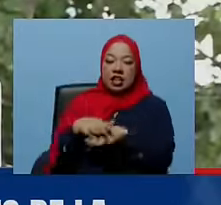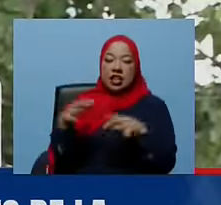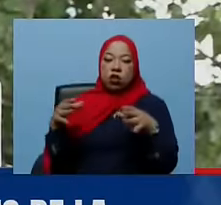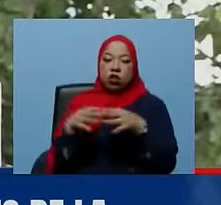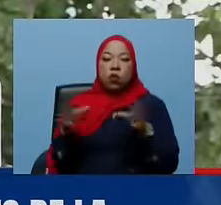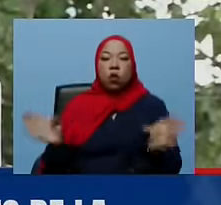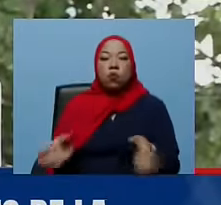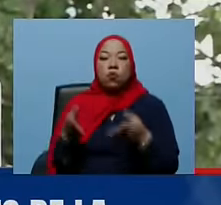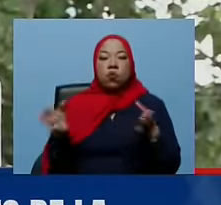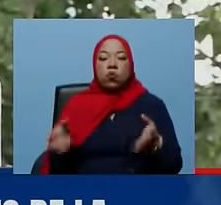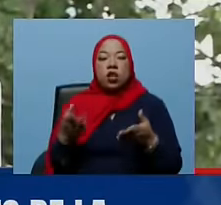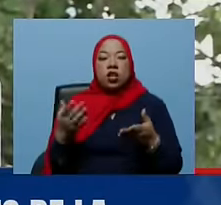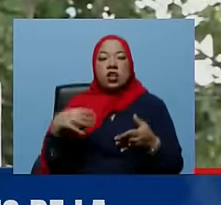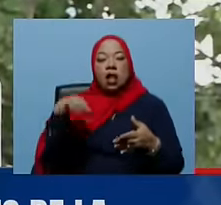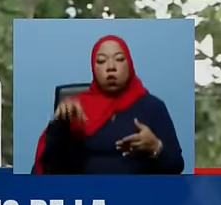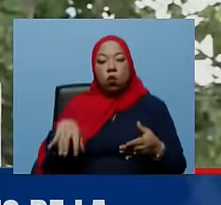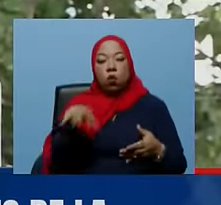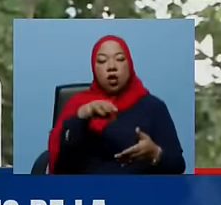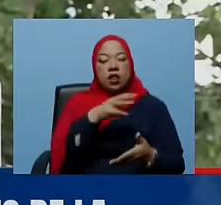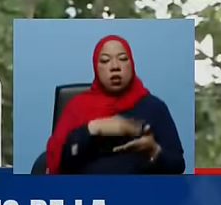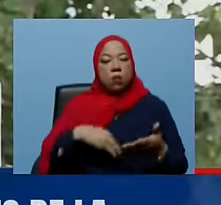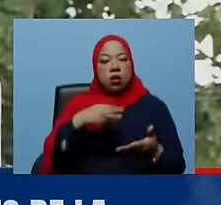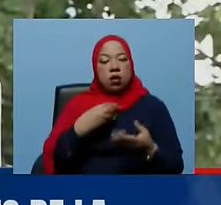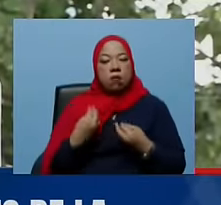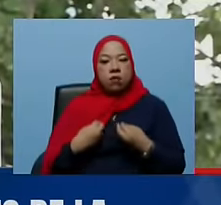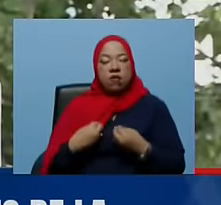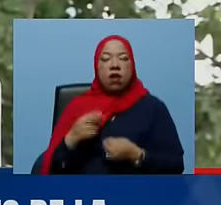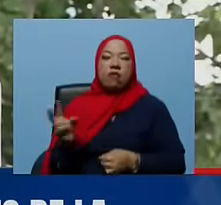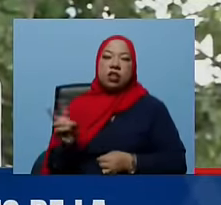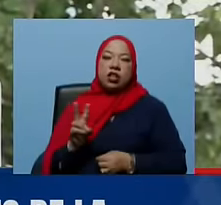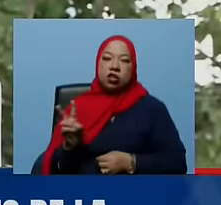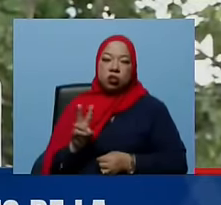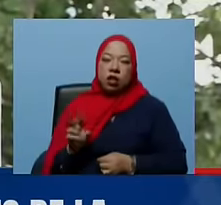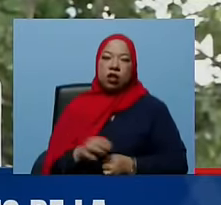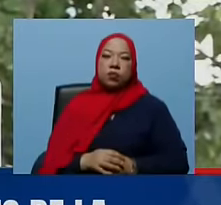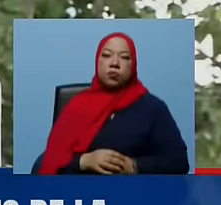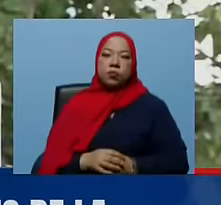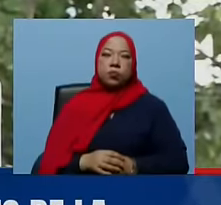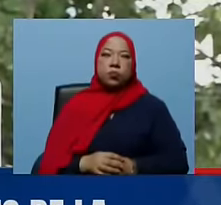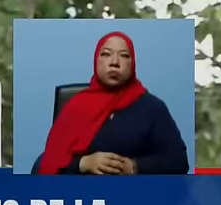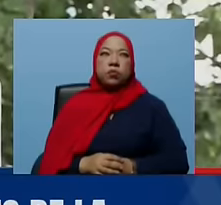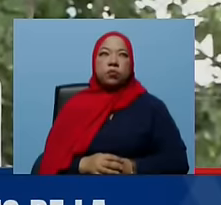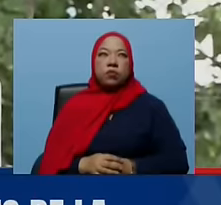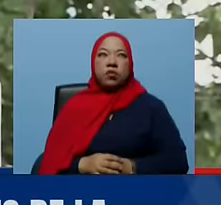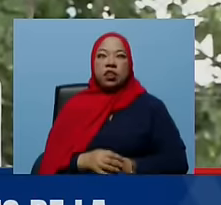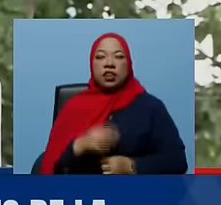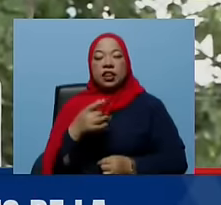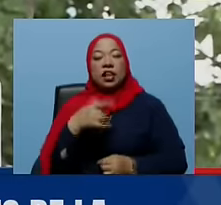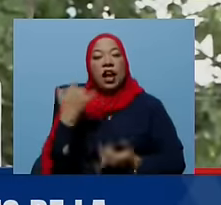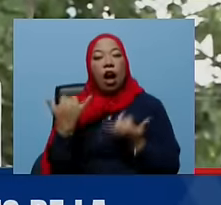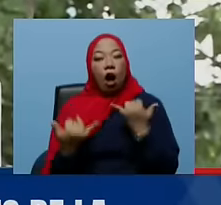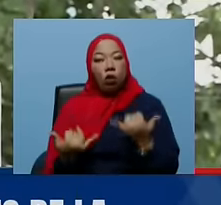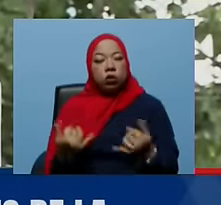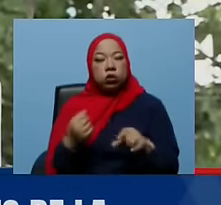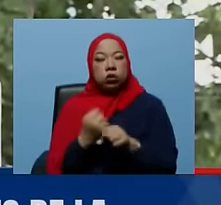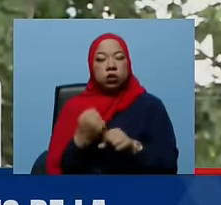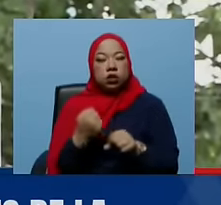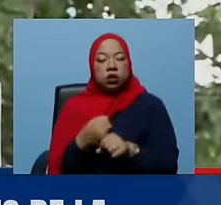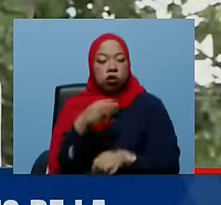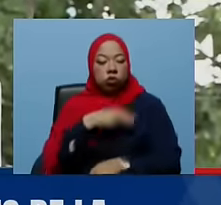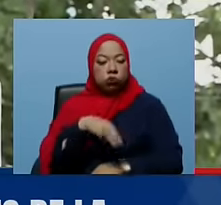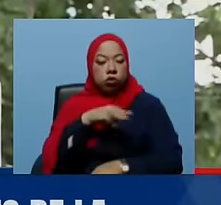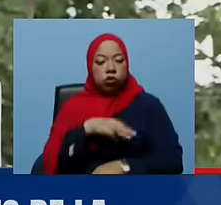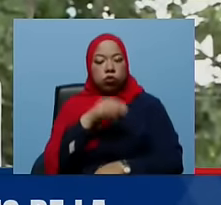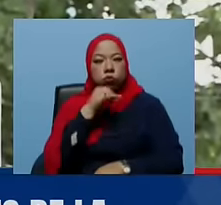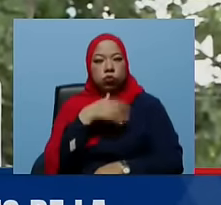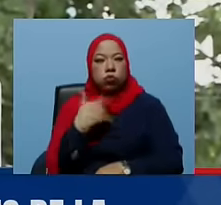equipos promotores estatales de la gran misión Viva Venezuela, mi patria querida. Y vamos hacia la territorialización de esta gran misión. Pero yo